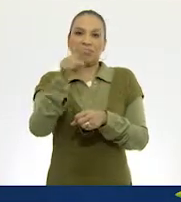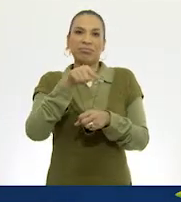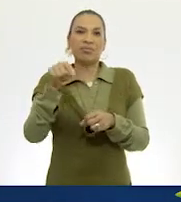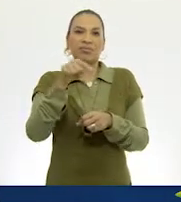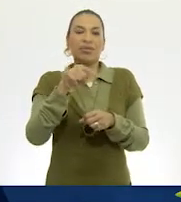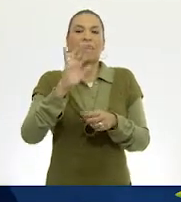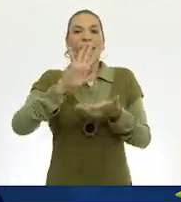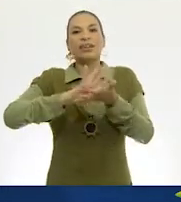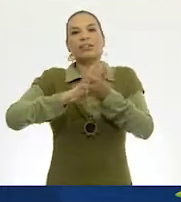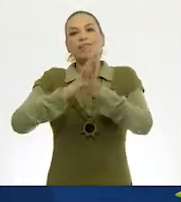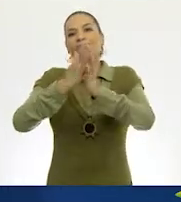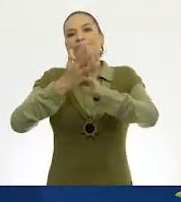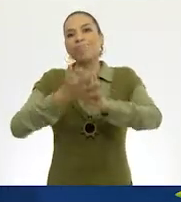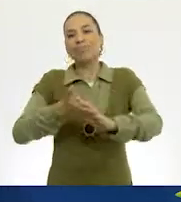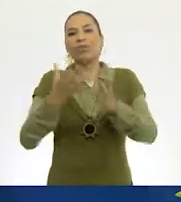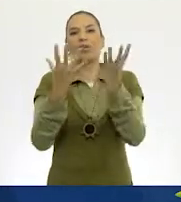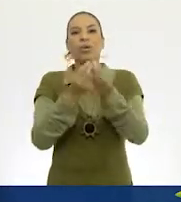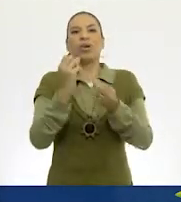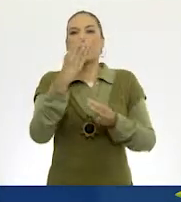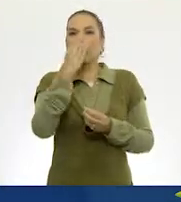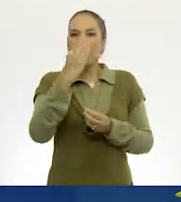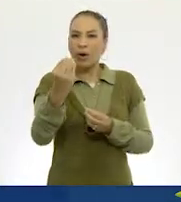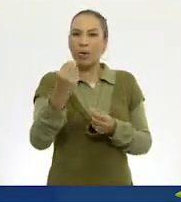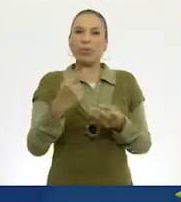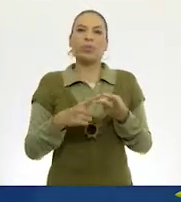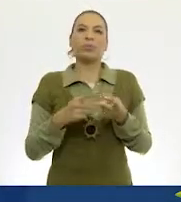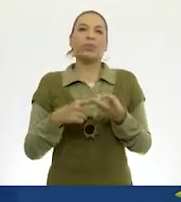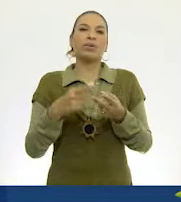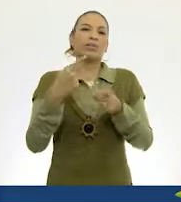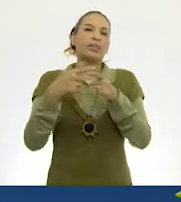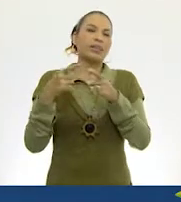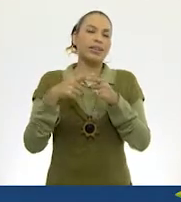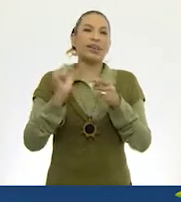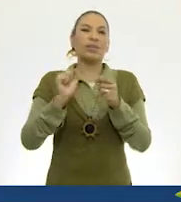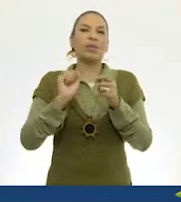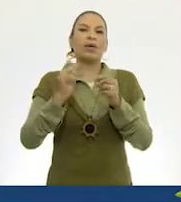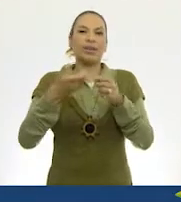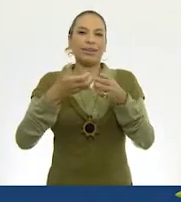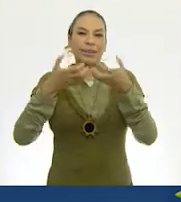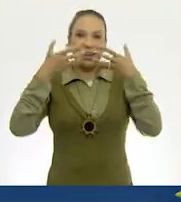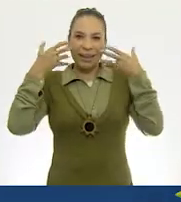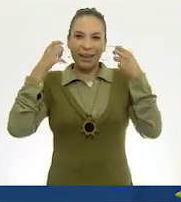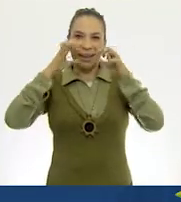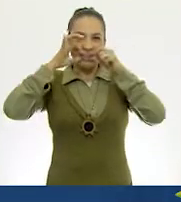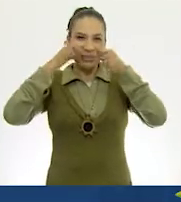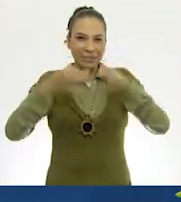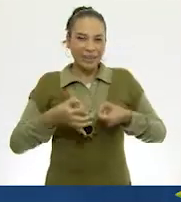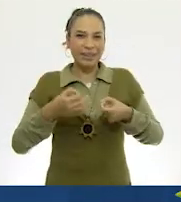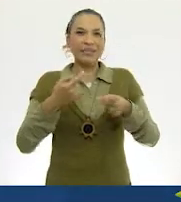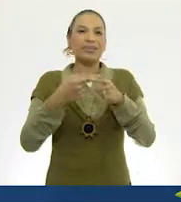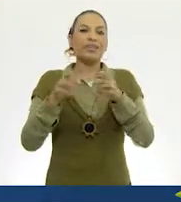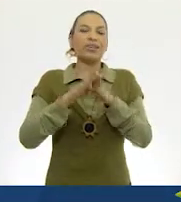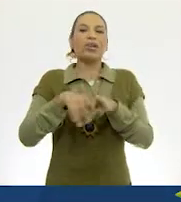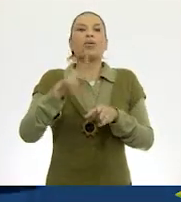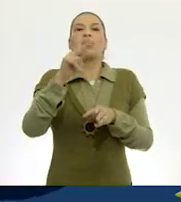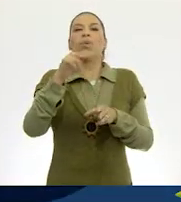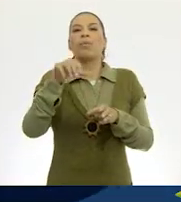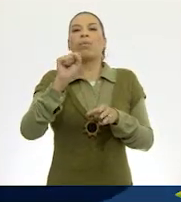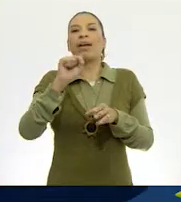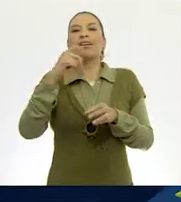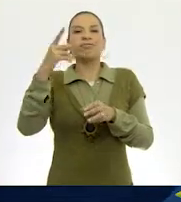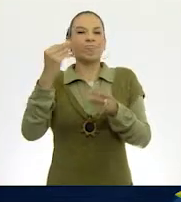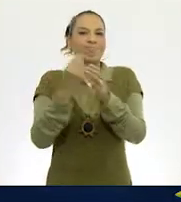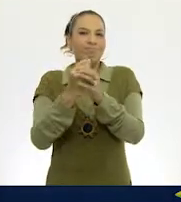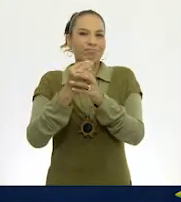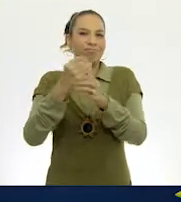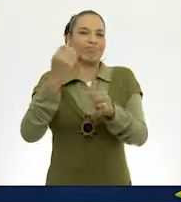Se habían evolucionado con los lobos, los tigres dientes de sable, con los pumas americanos,